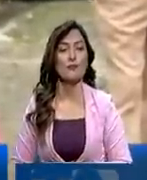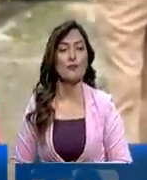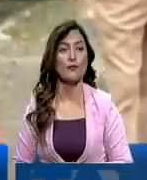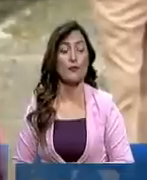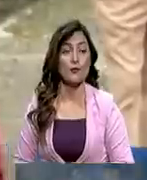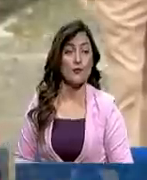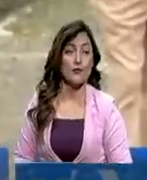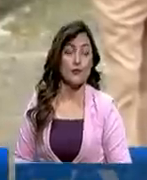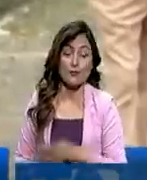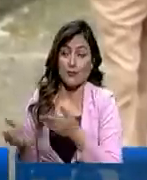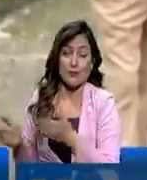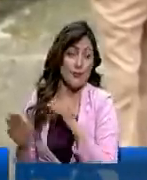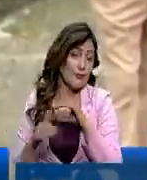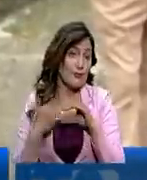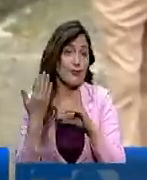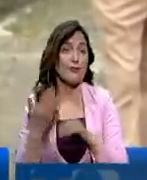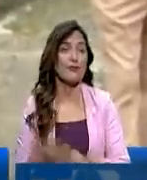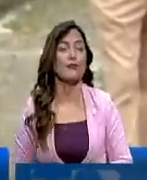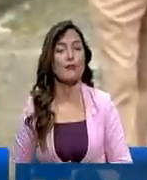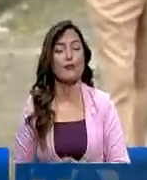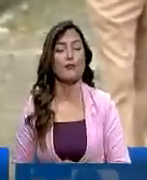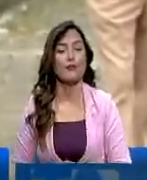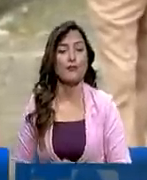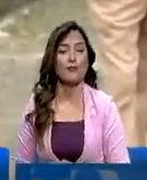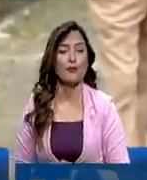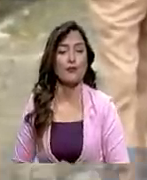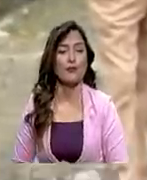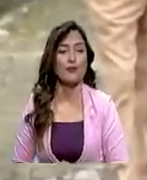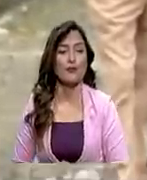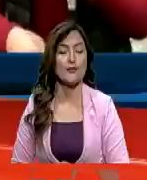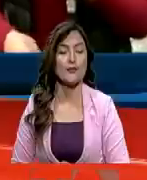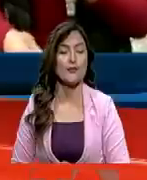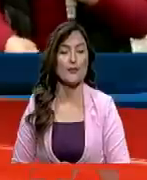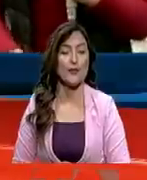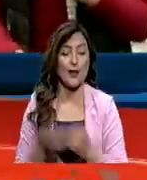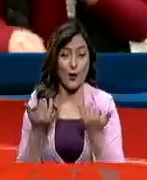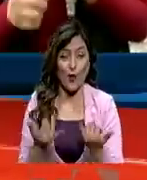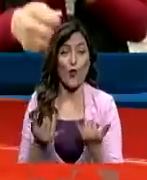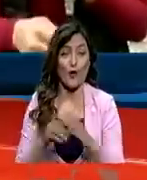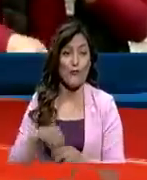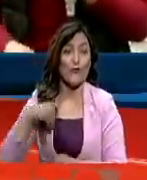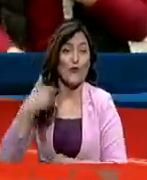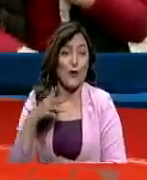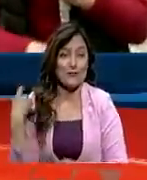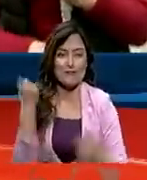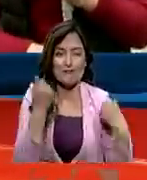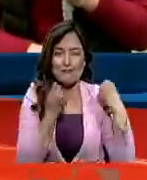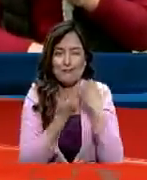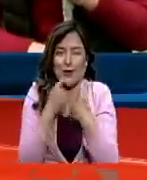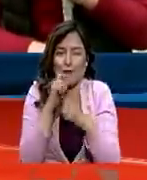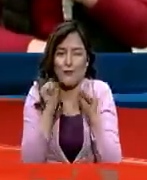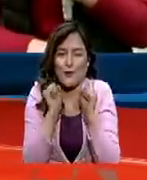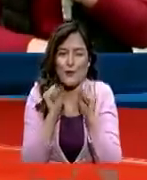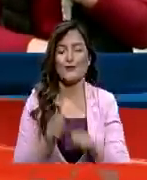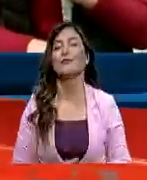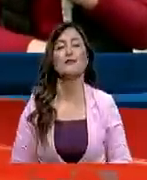0994-891343, y nuestro correo electrónico de primera mano, @teleamazonas.com. Salga bien abrigadito de su casa, que hace bastante frío. Buenos días. Buen